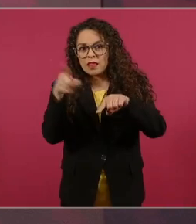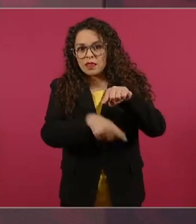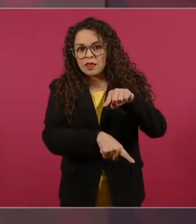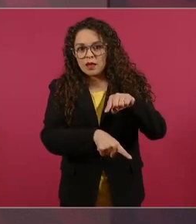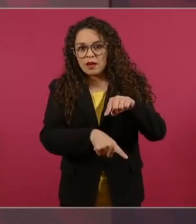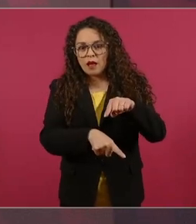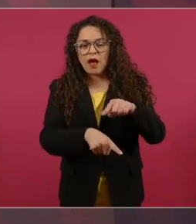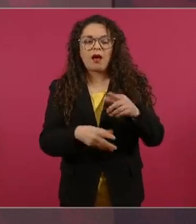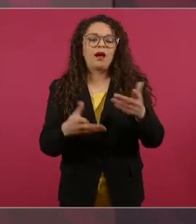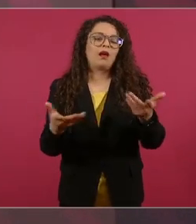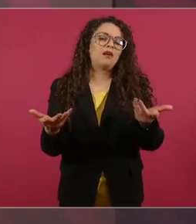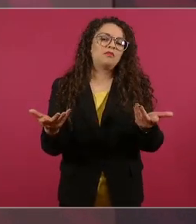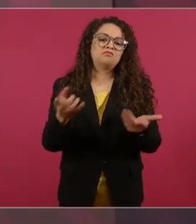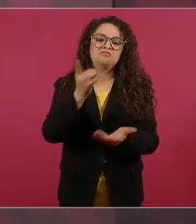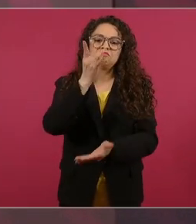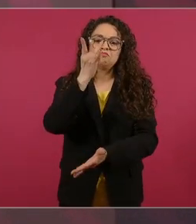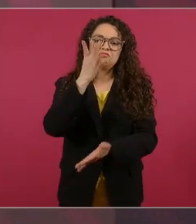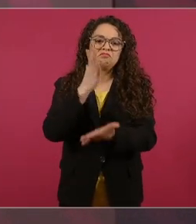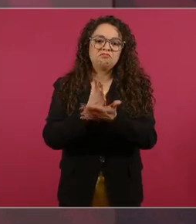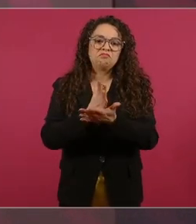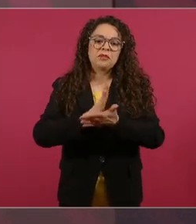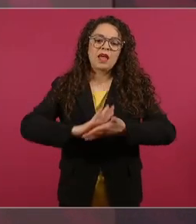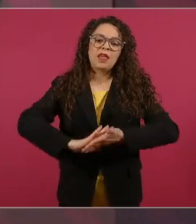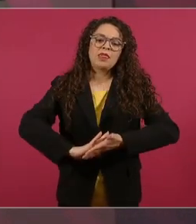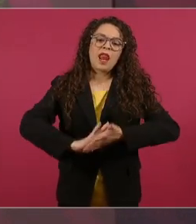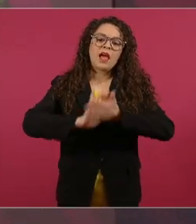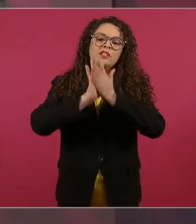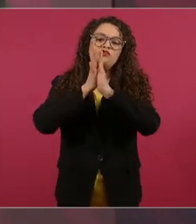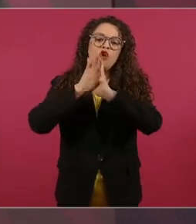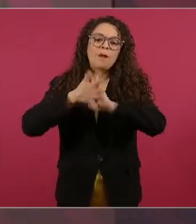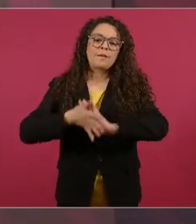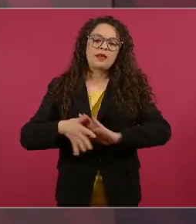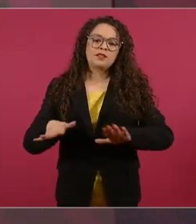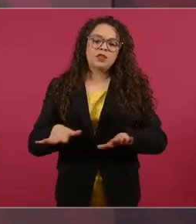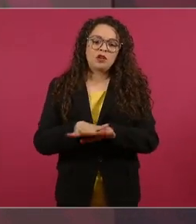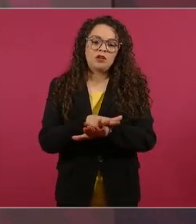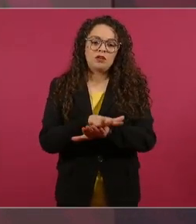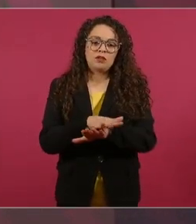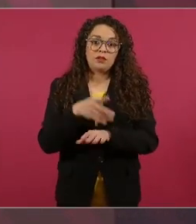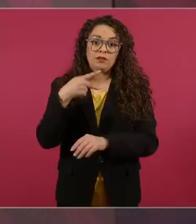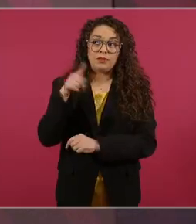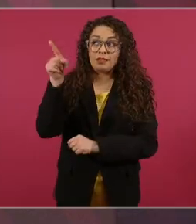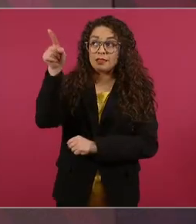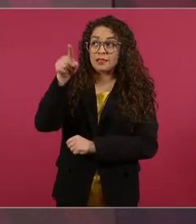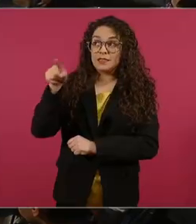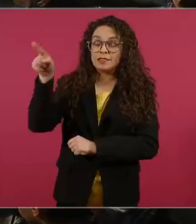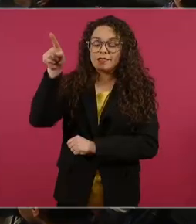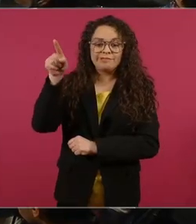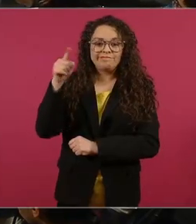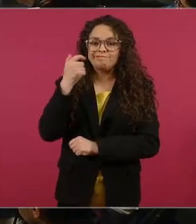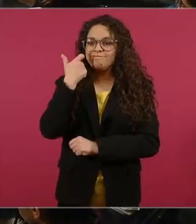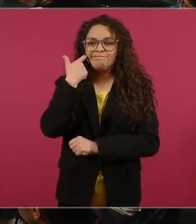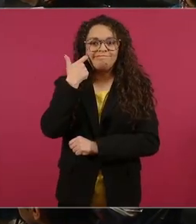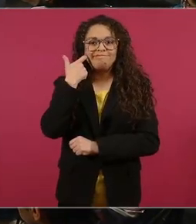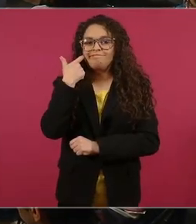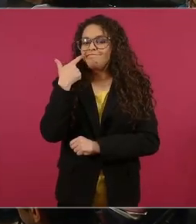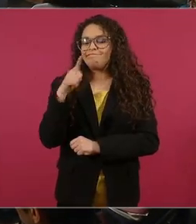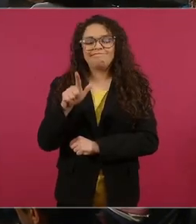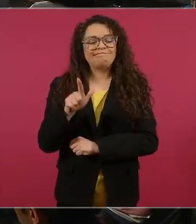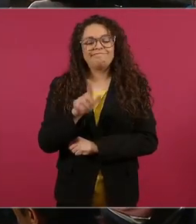No hay más. Y ellos no han querido optar por eso.